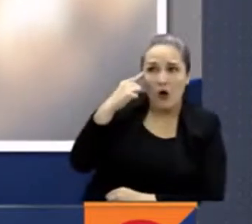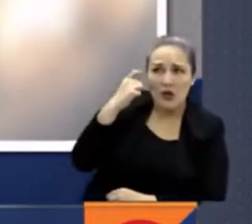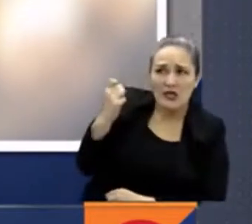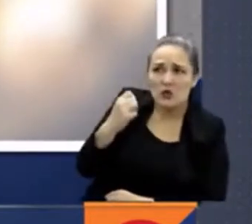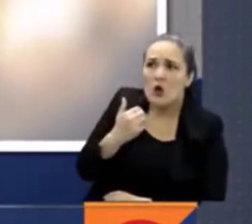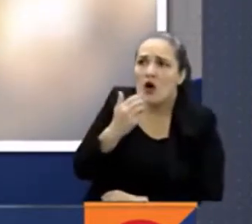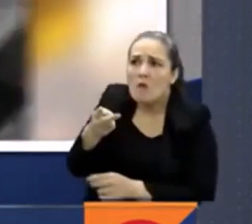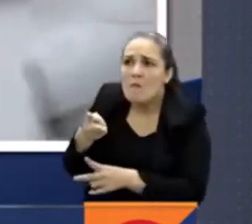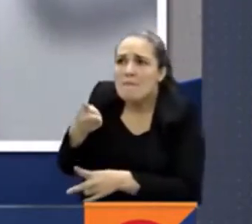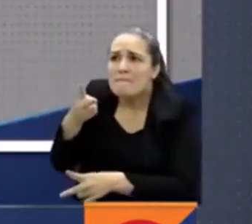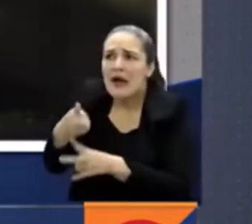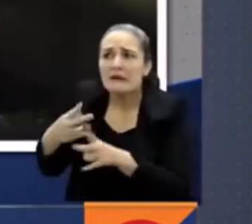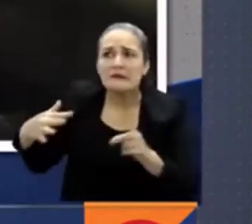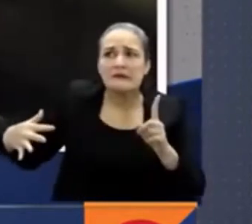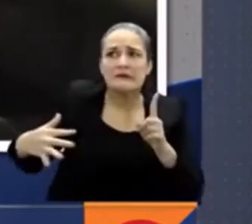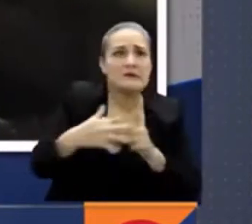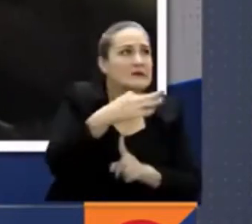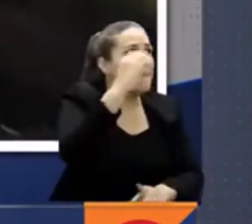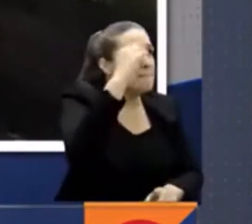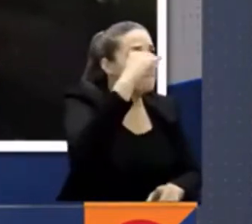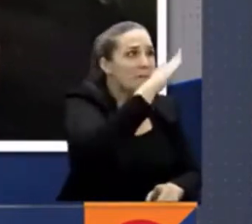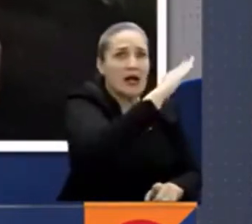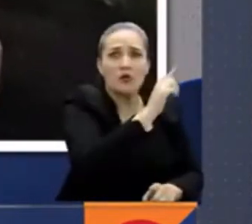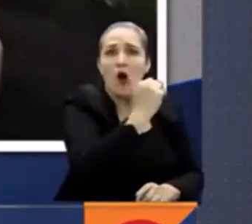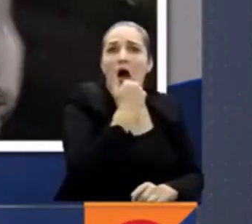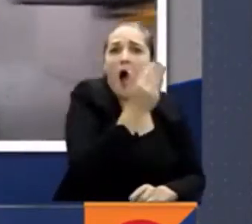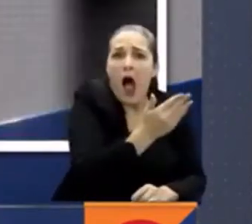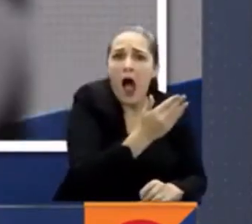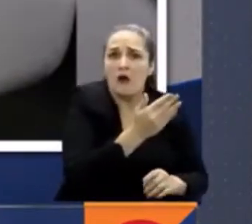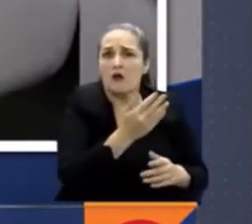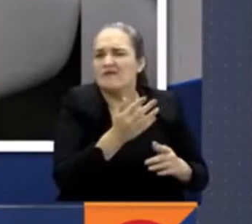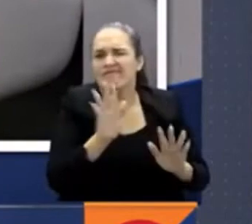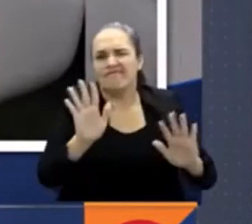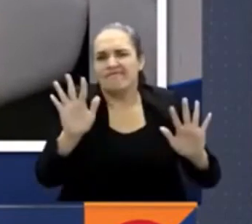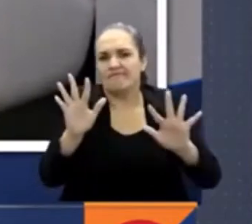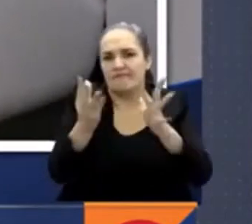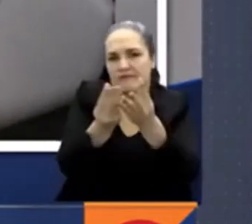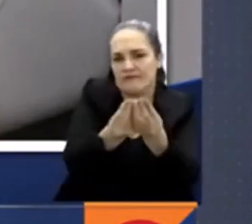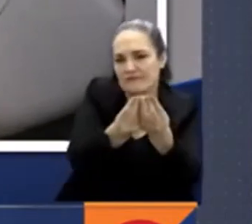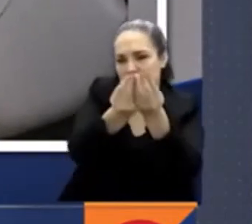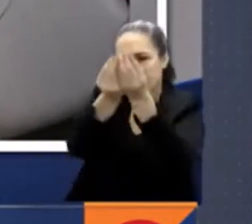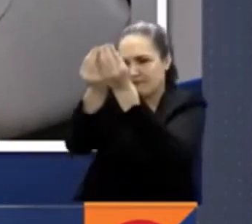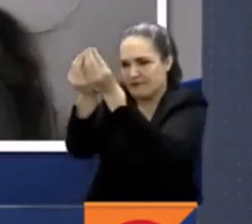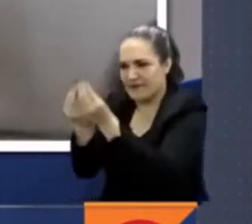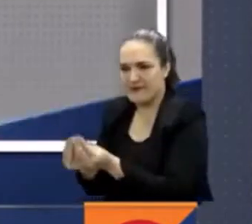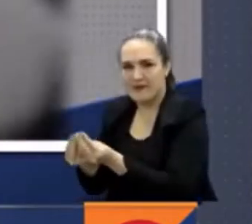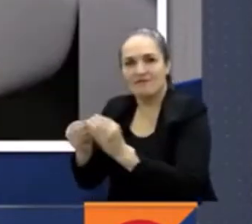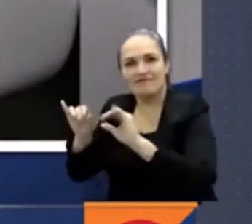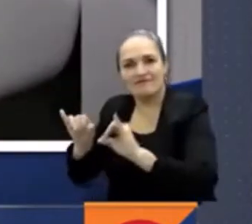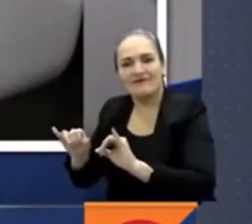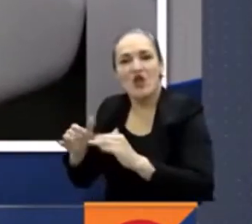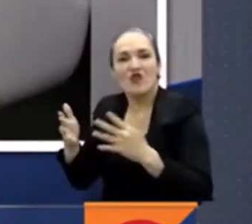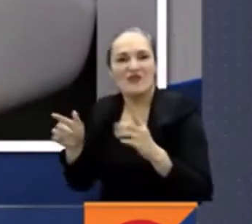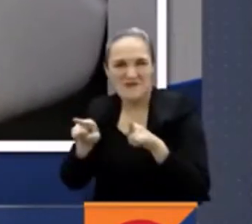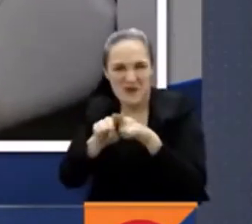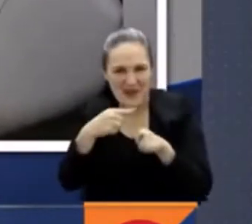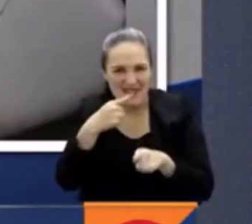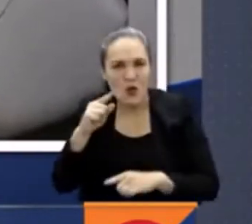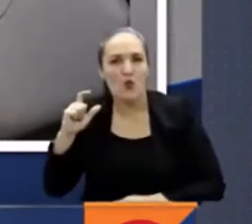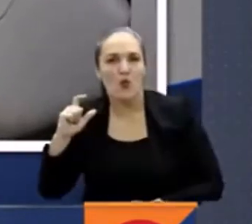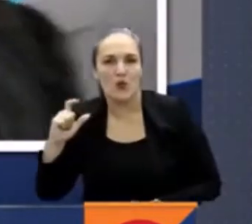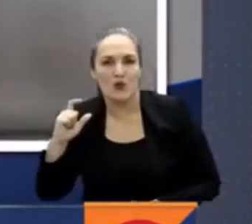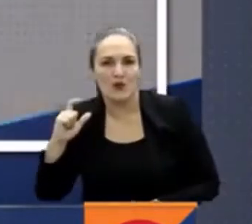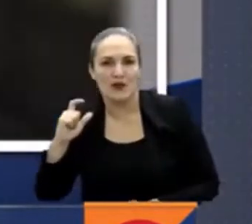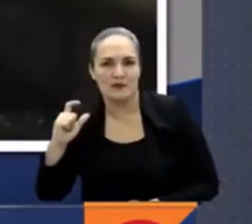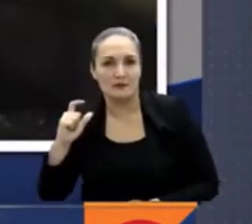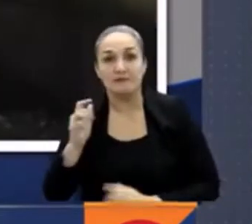el presidente Gustavo Petro, para su integridad física y sus acompañantes. Este Consejo de Seguridad finalmente sería trasladado, como usted lo decía, a la ciudad de Cúcuta. Así lo